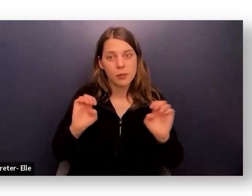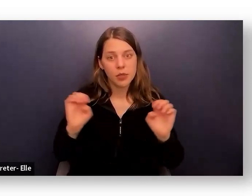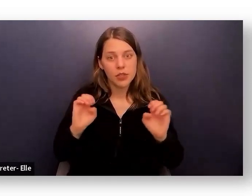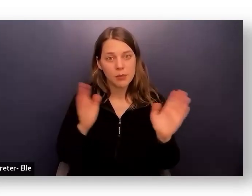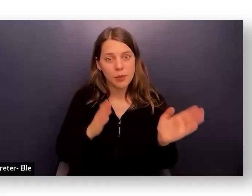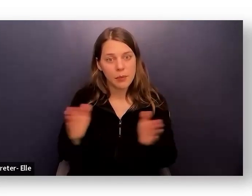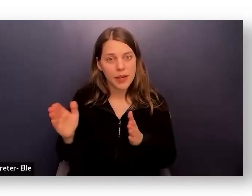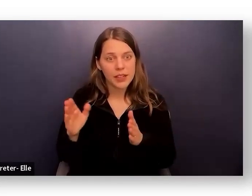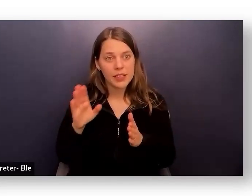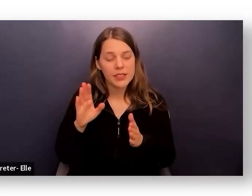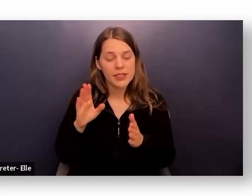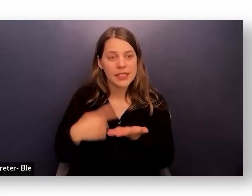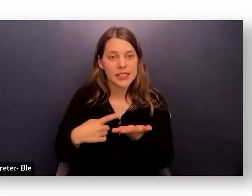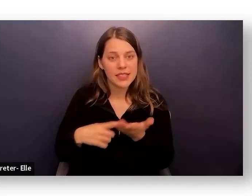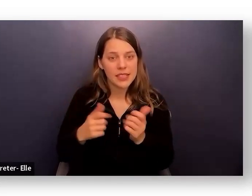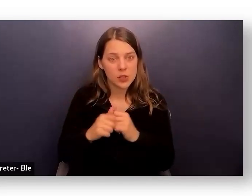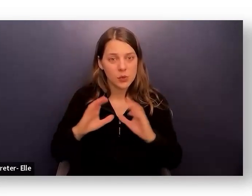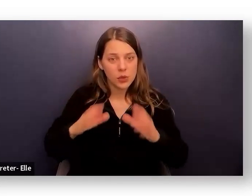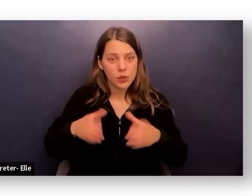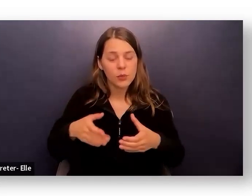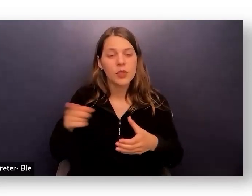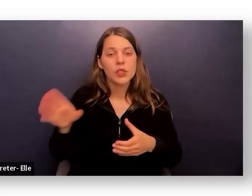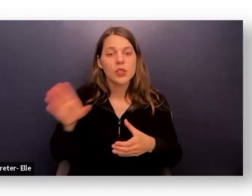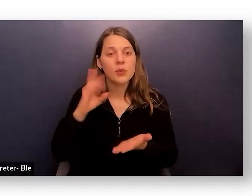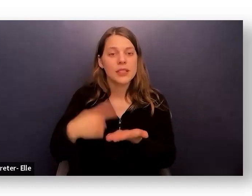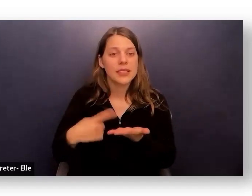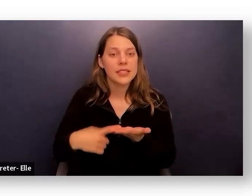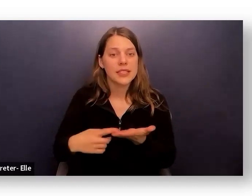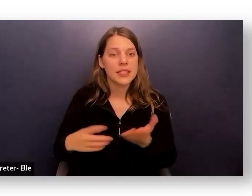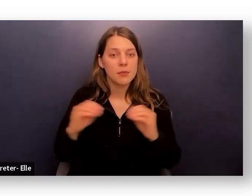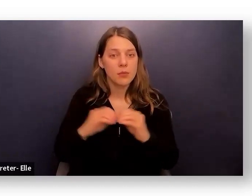tiene la preparación de emergencia.